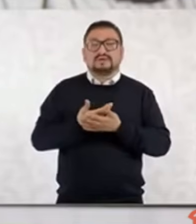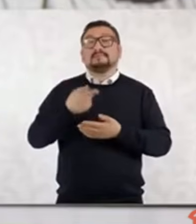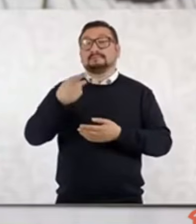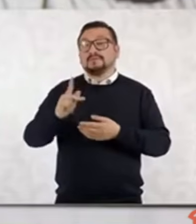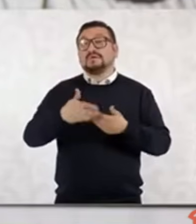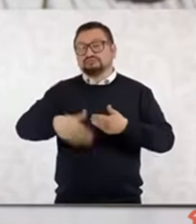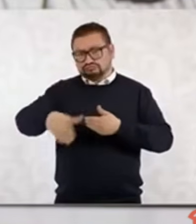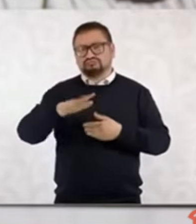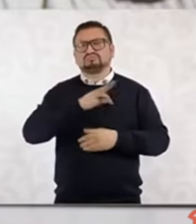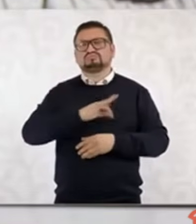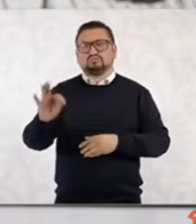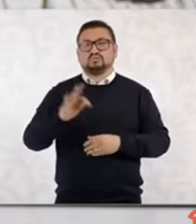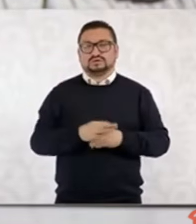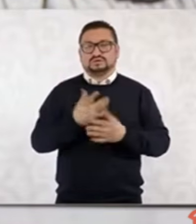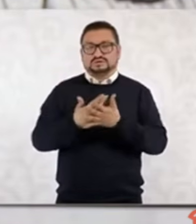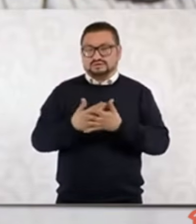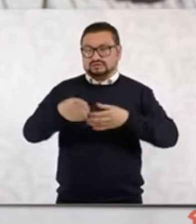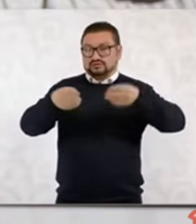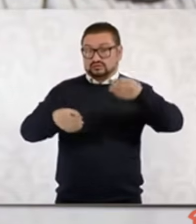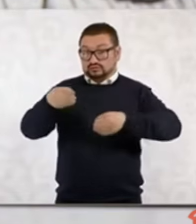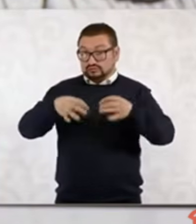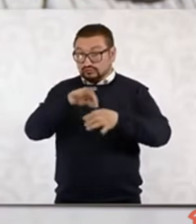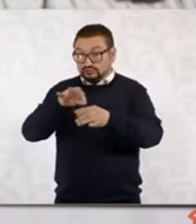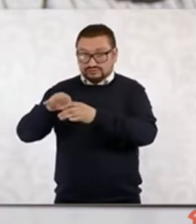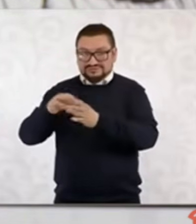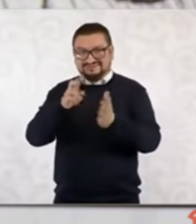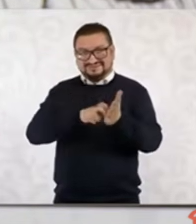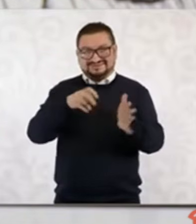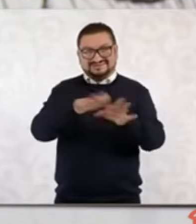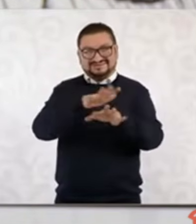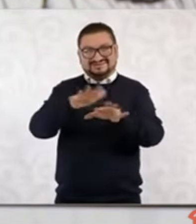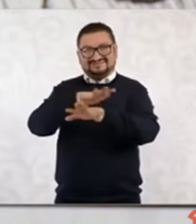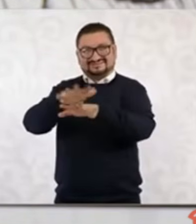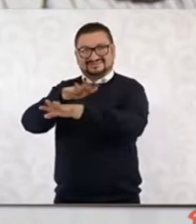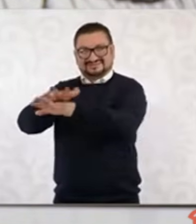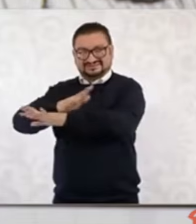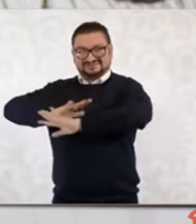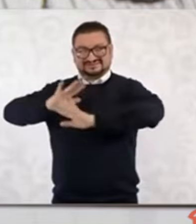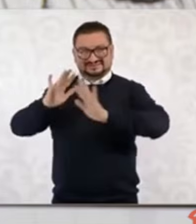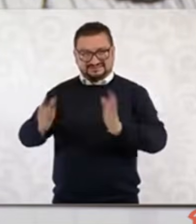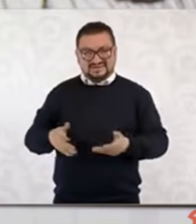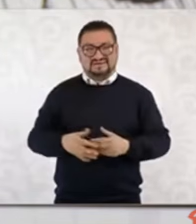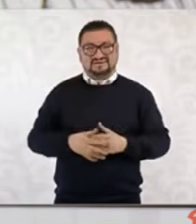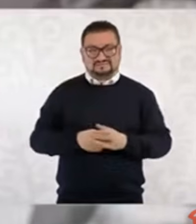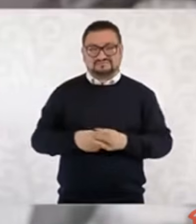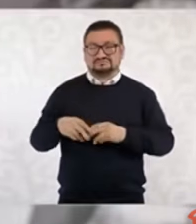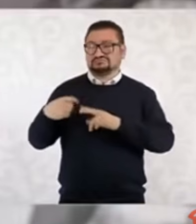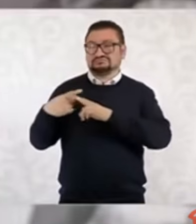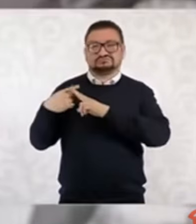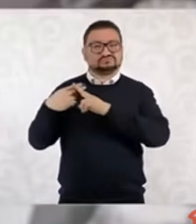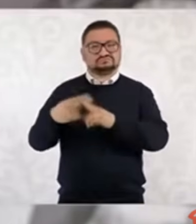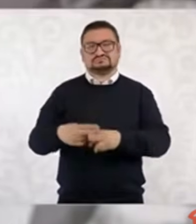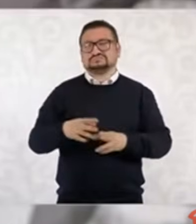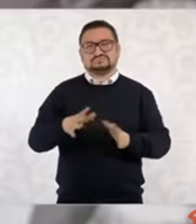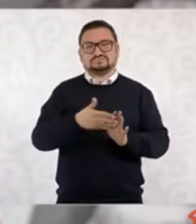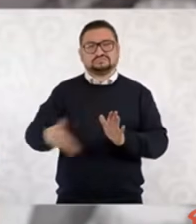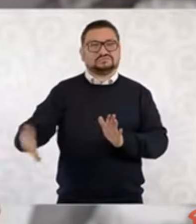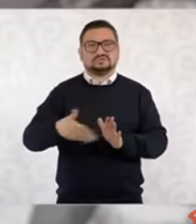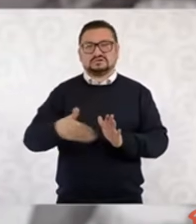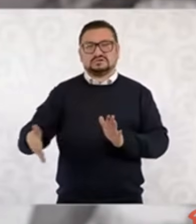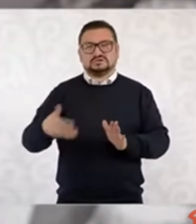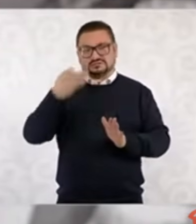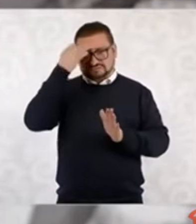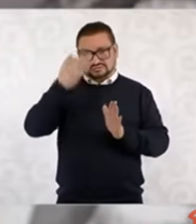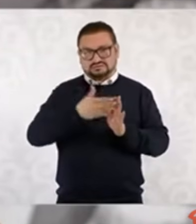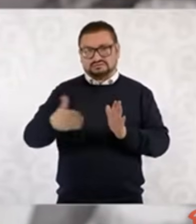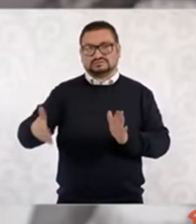hacer. Tiene que consolidarse los grandes cambios que hemos hecho durante, por lo menos, el periodo